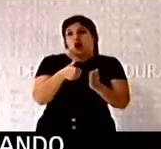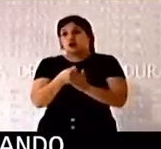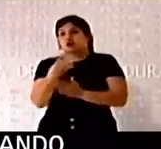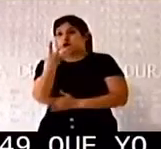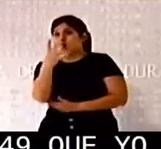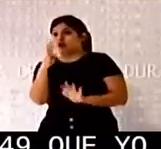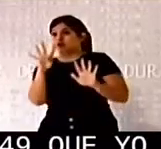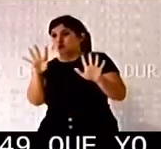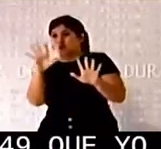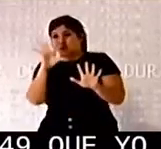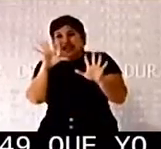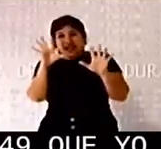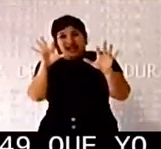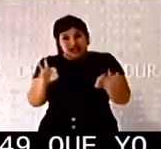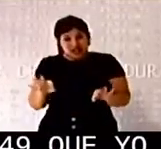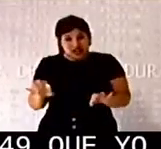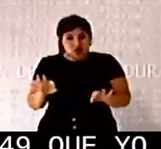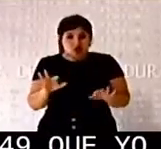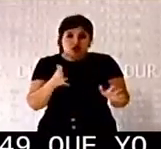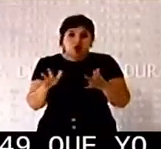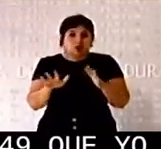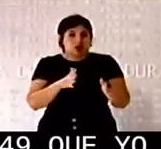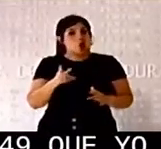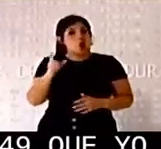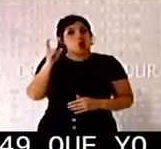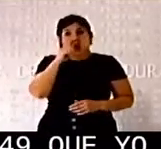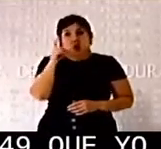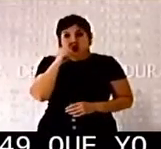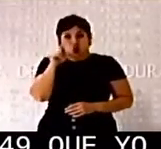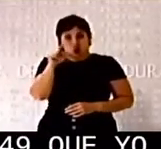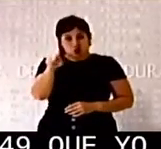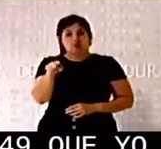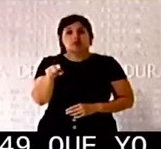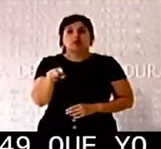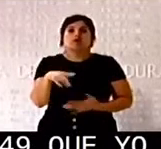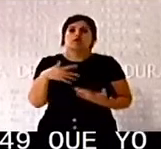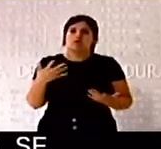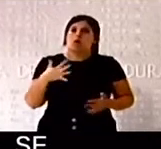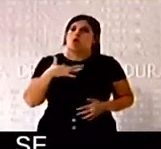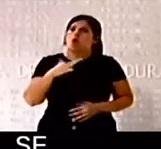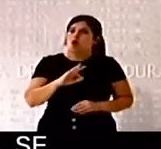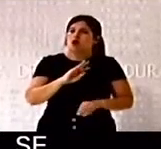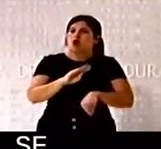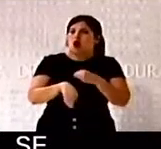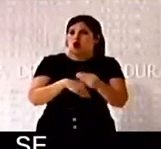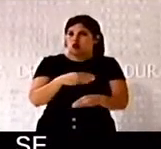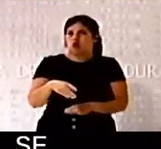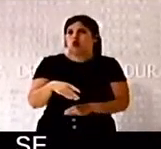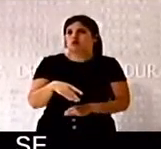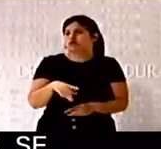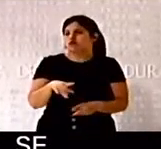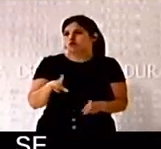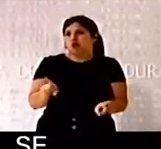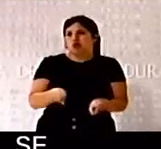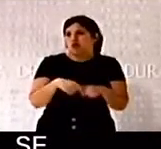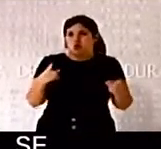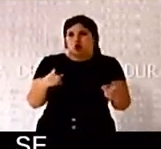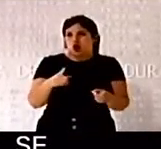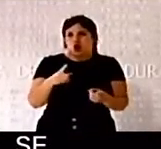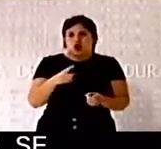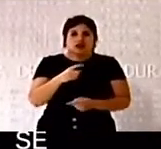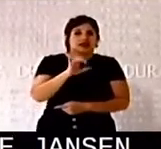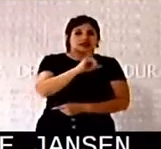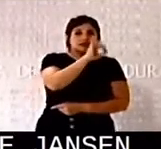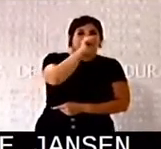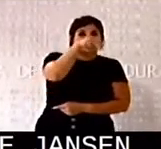estimo que será en el mes de junio, pues se administrarán indistintamente vacunas de Janssen, vacunas